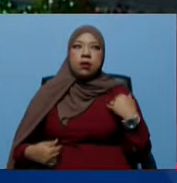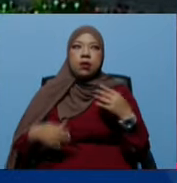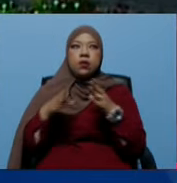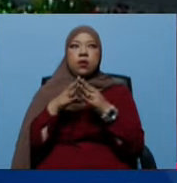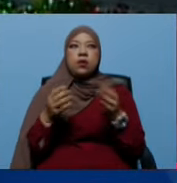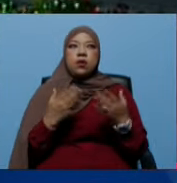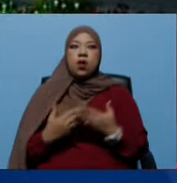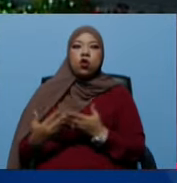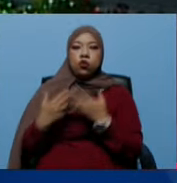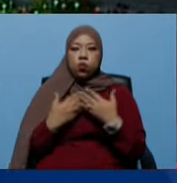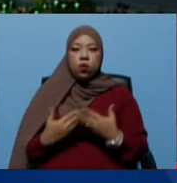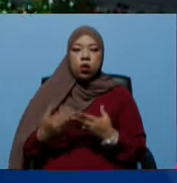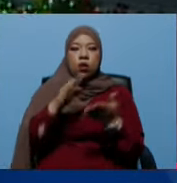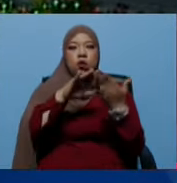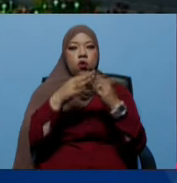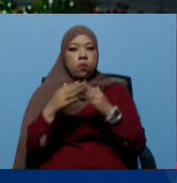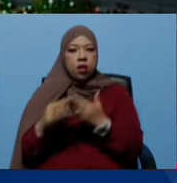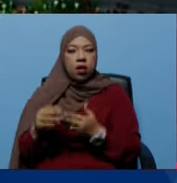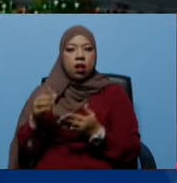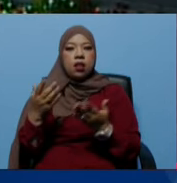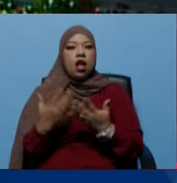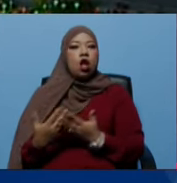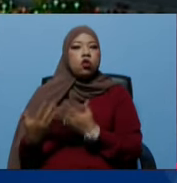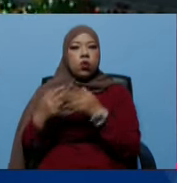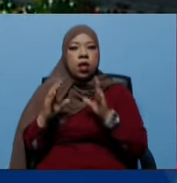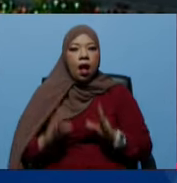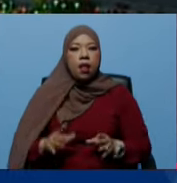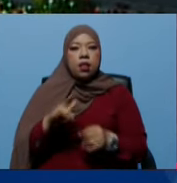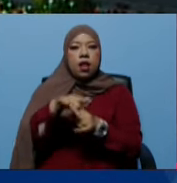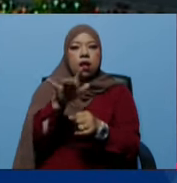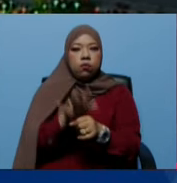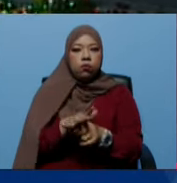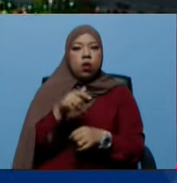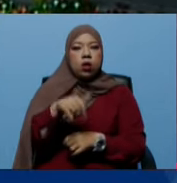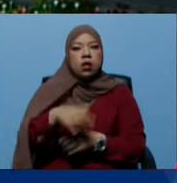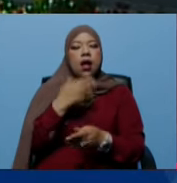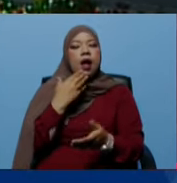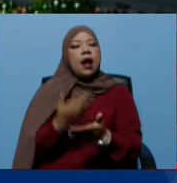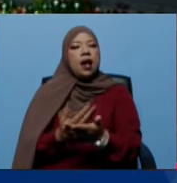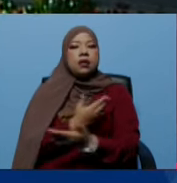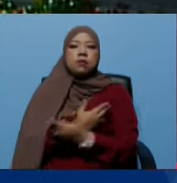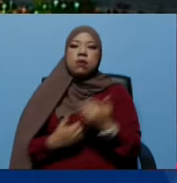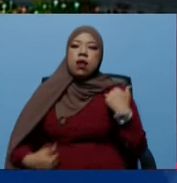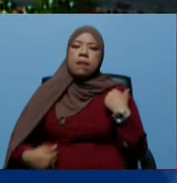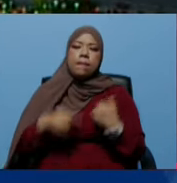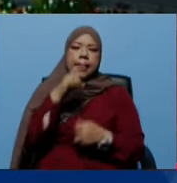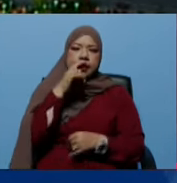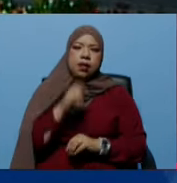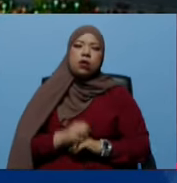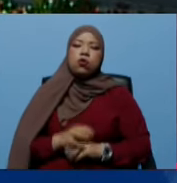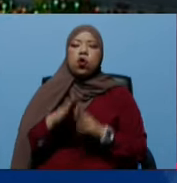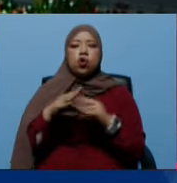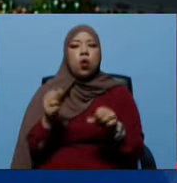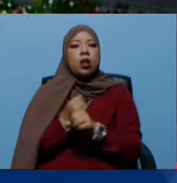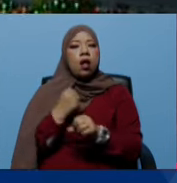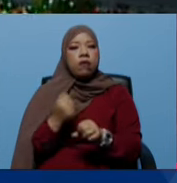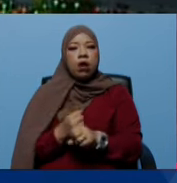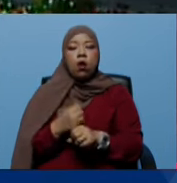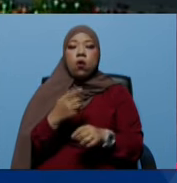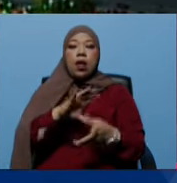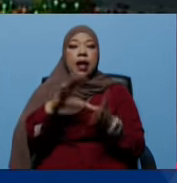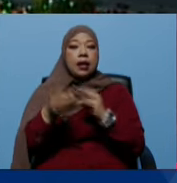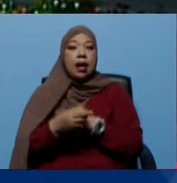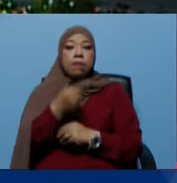todos los estudiantes de la comunidad estudiantil, queremos darle las gracias, honestamente, por todo el trabajo y el